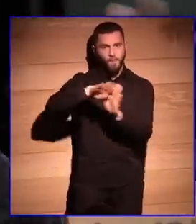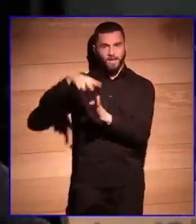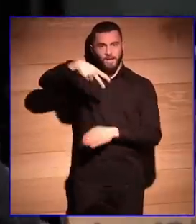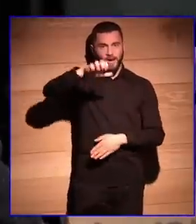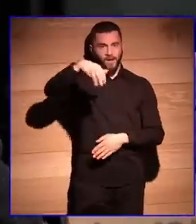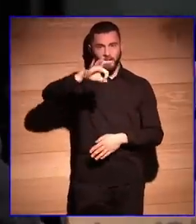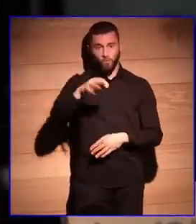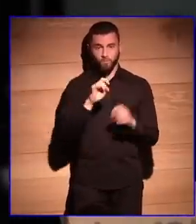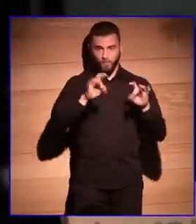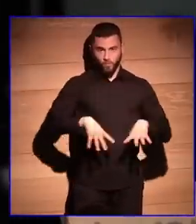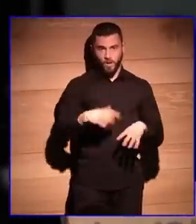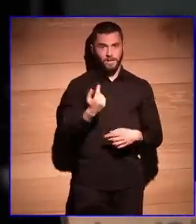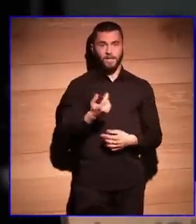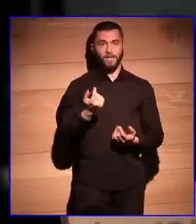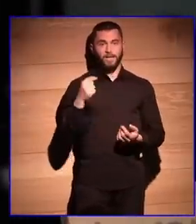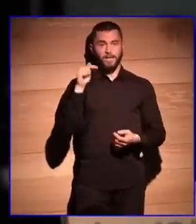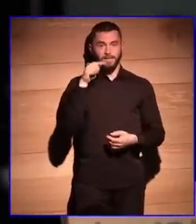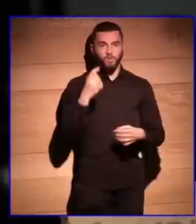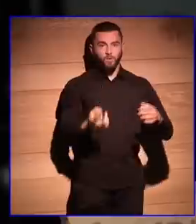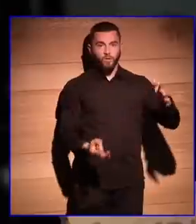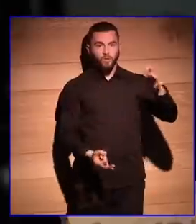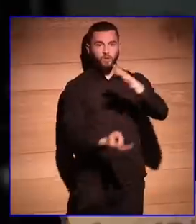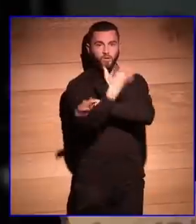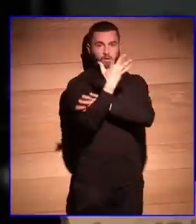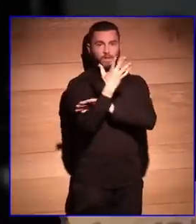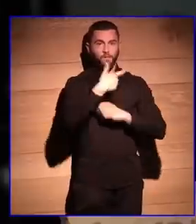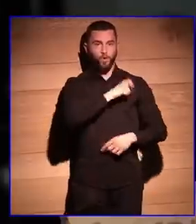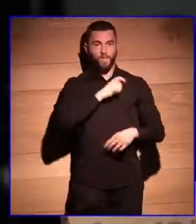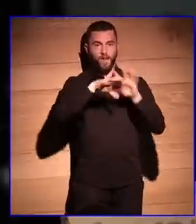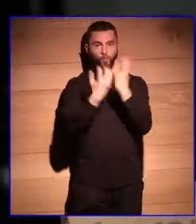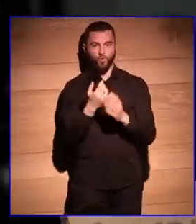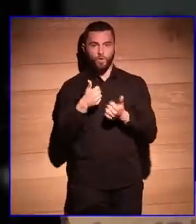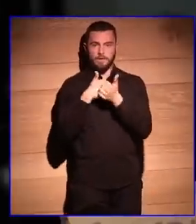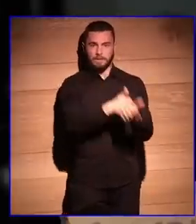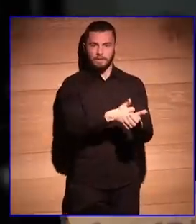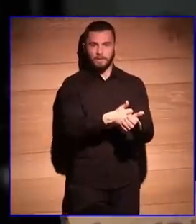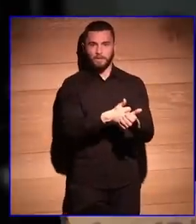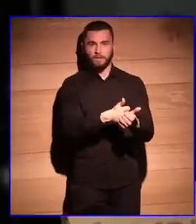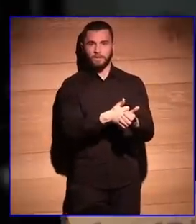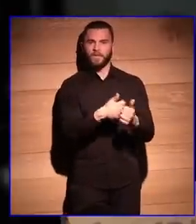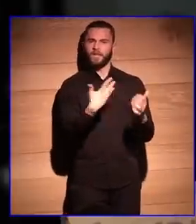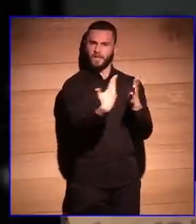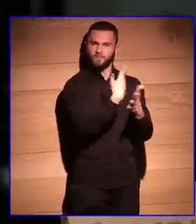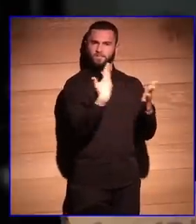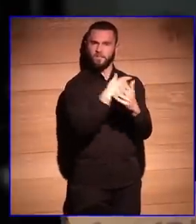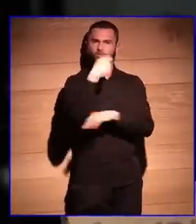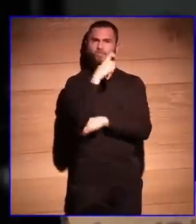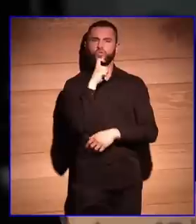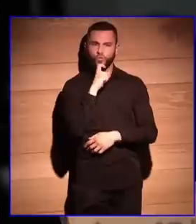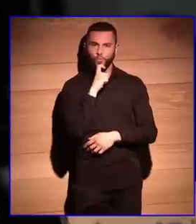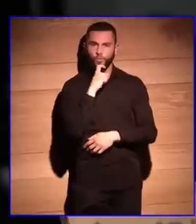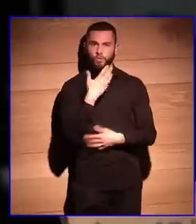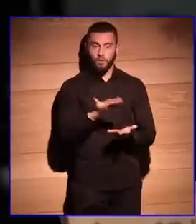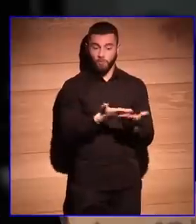crea este ingenio que la policía de todo el mundo persigue para tratar de que explique cómo lo ha conseguido, y que deja claro a todo el mundo que en